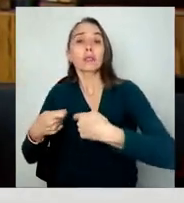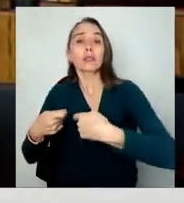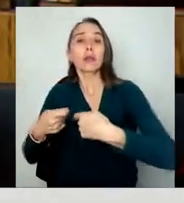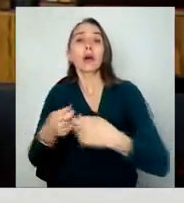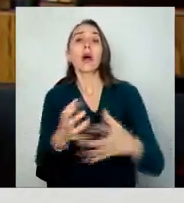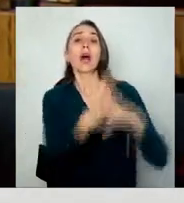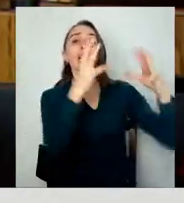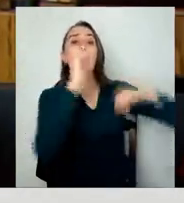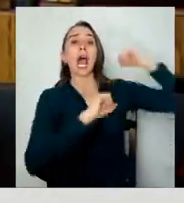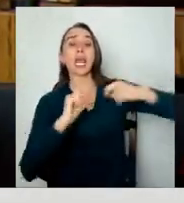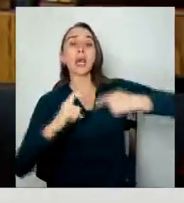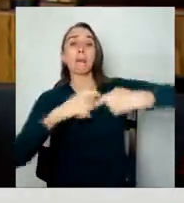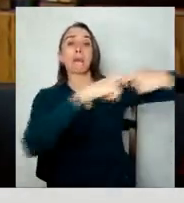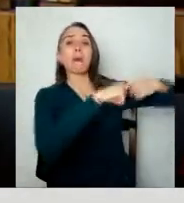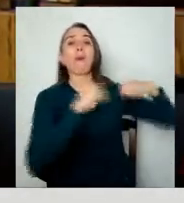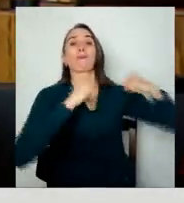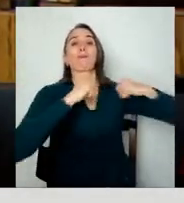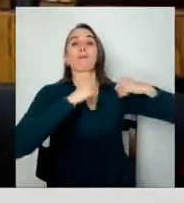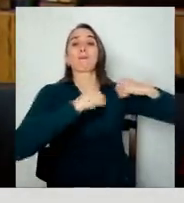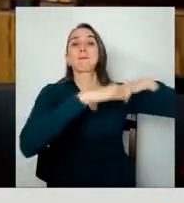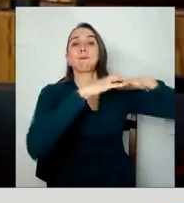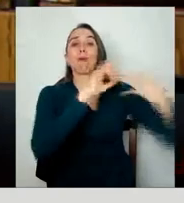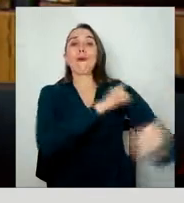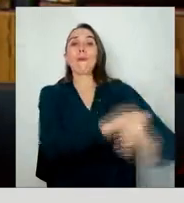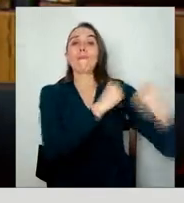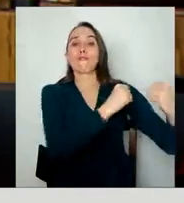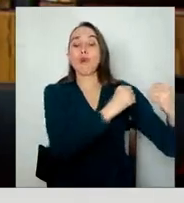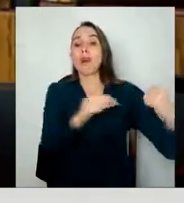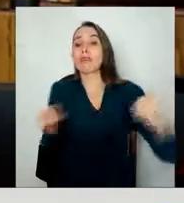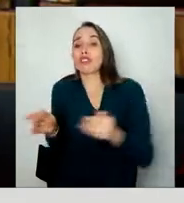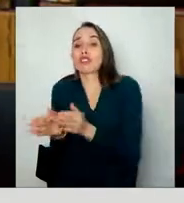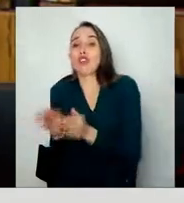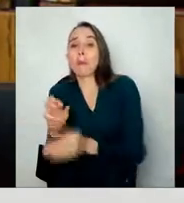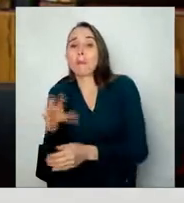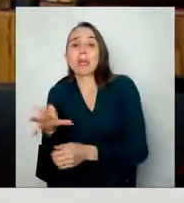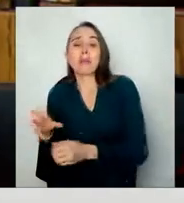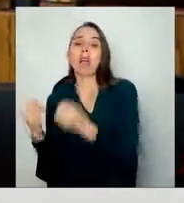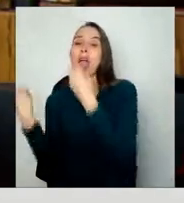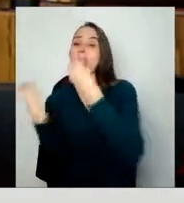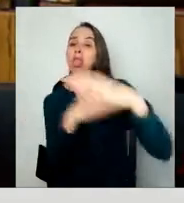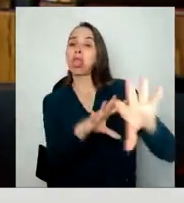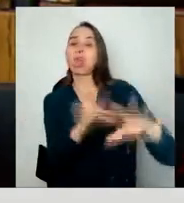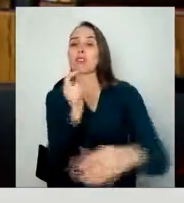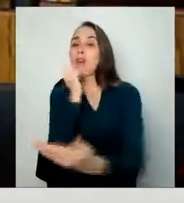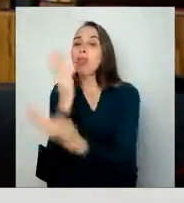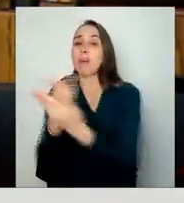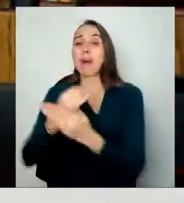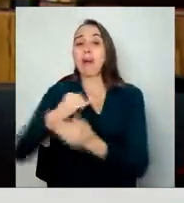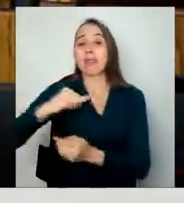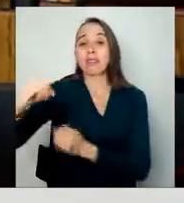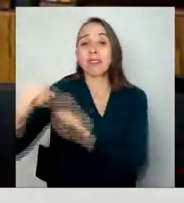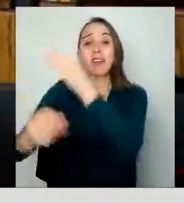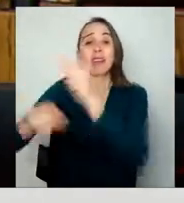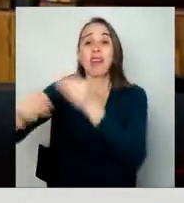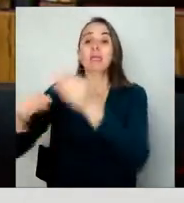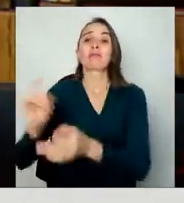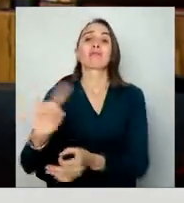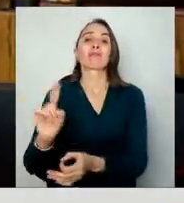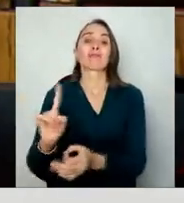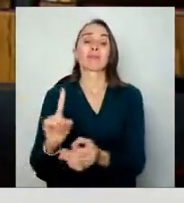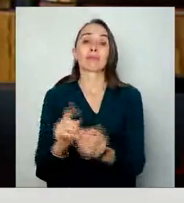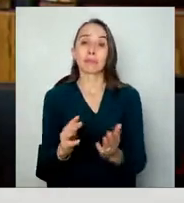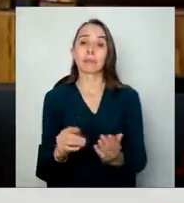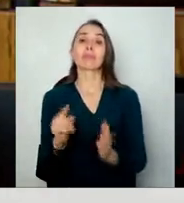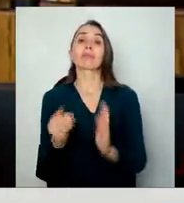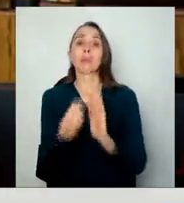o empresas más fuertes obviamente dejan votado y no perseveran en el desarrollo de ese proceso así que el fortalecimiento